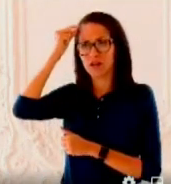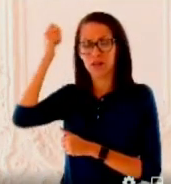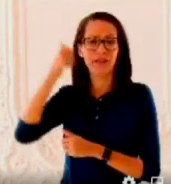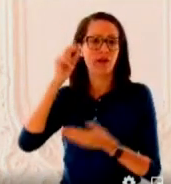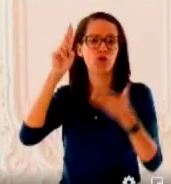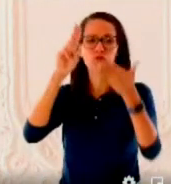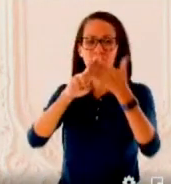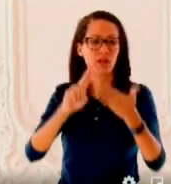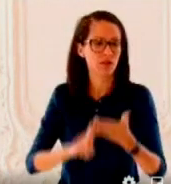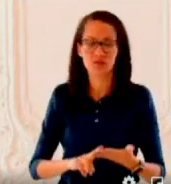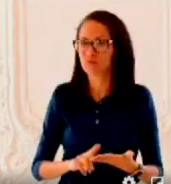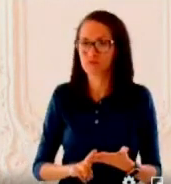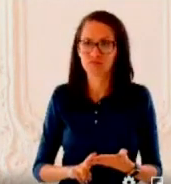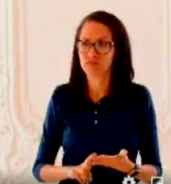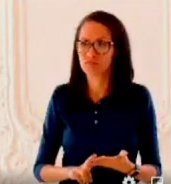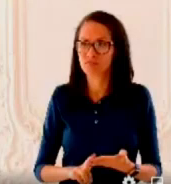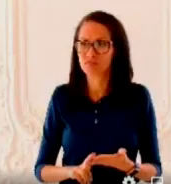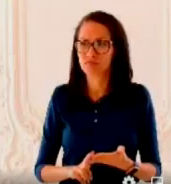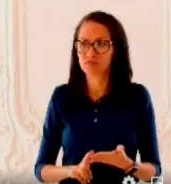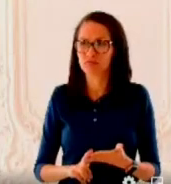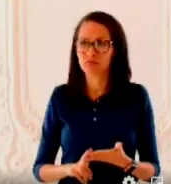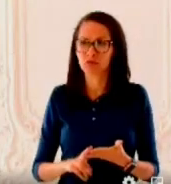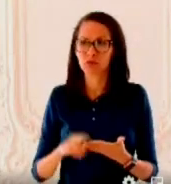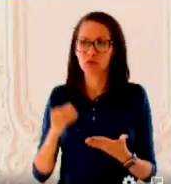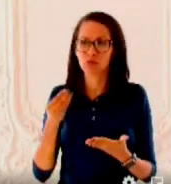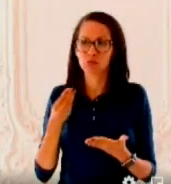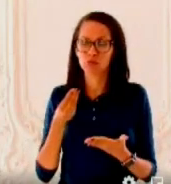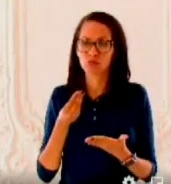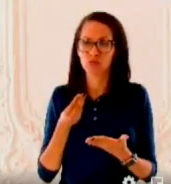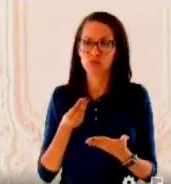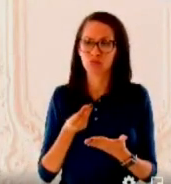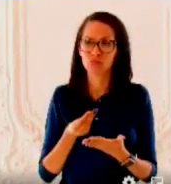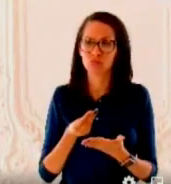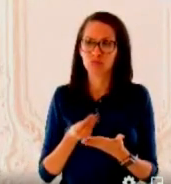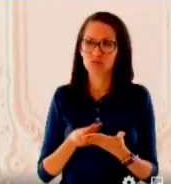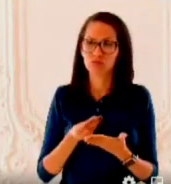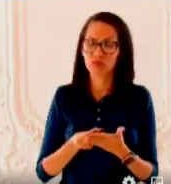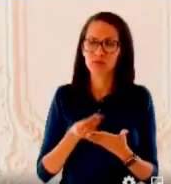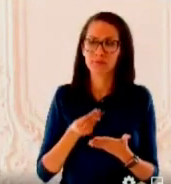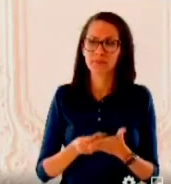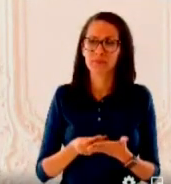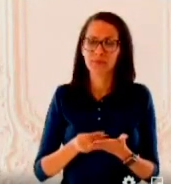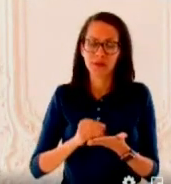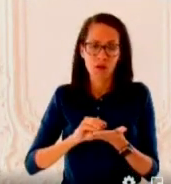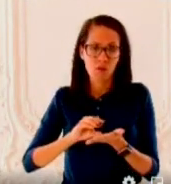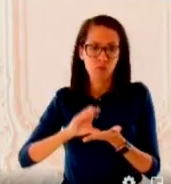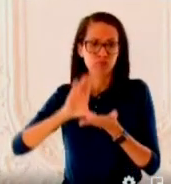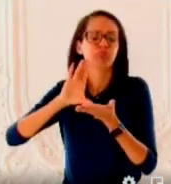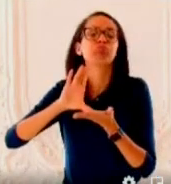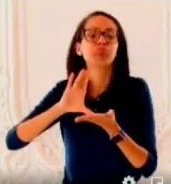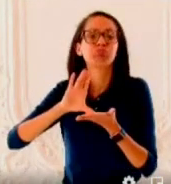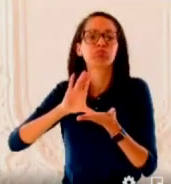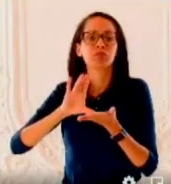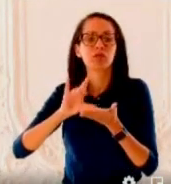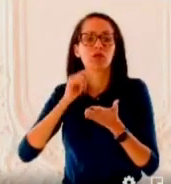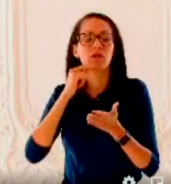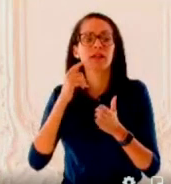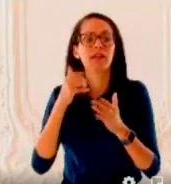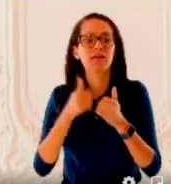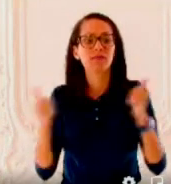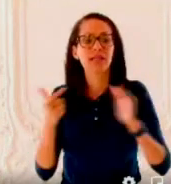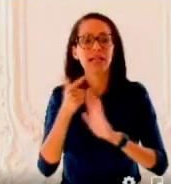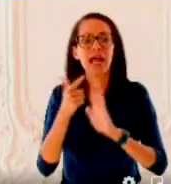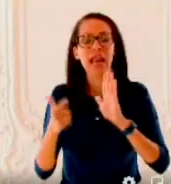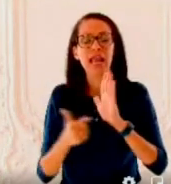contratos con unas compensaciones que se apartan de lo que la ley dispone que